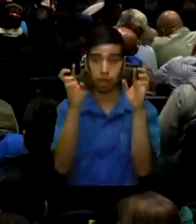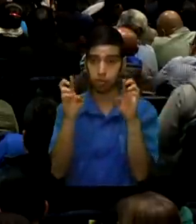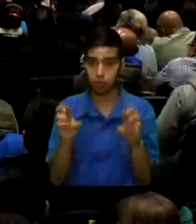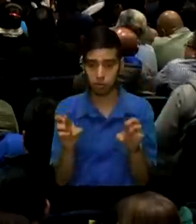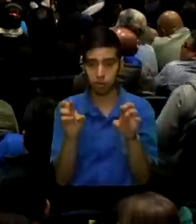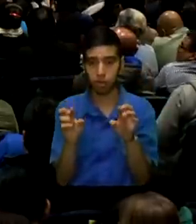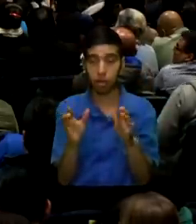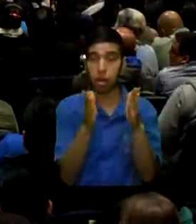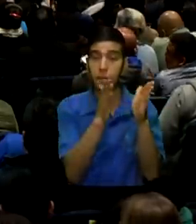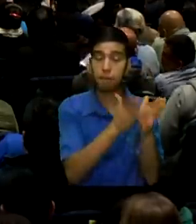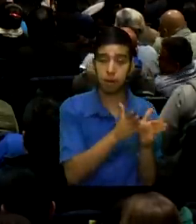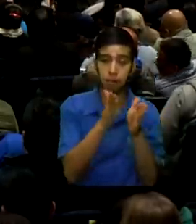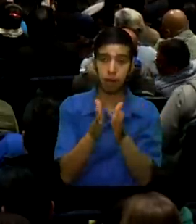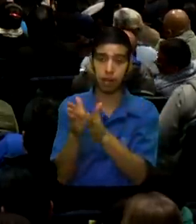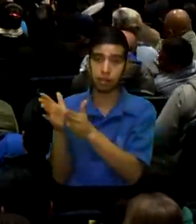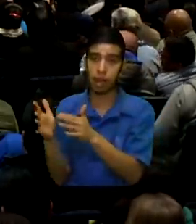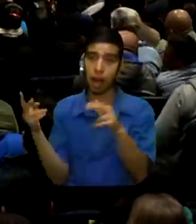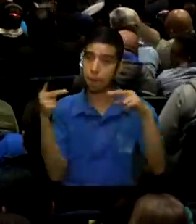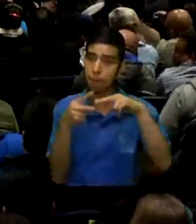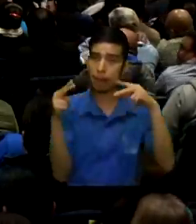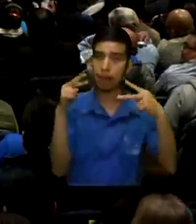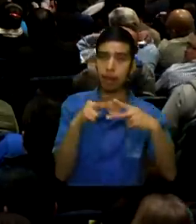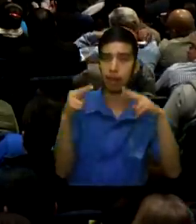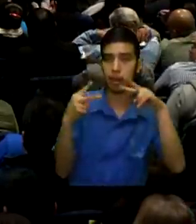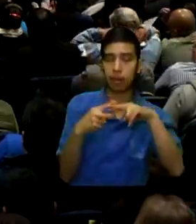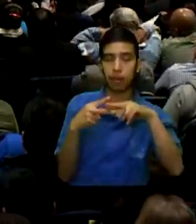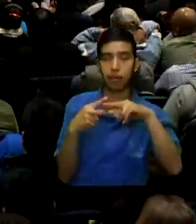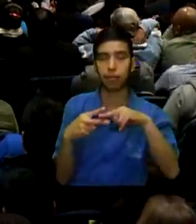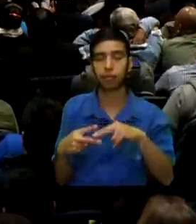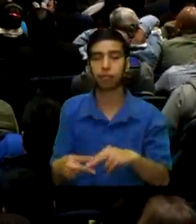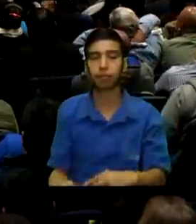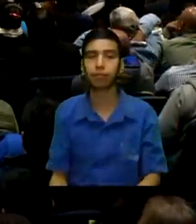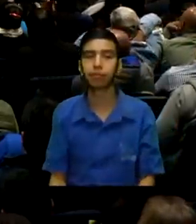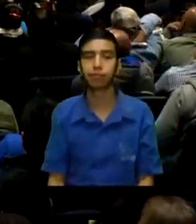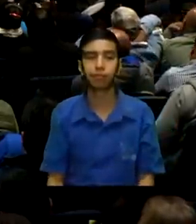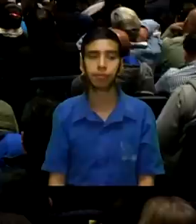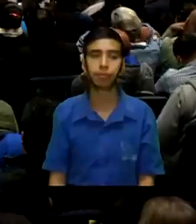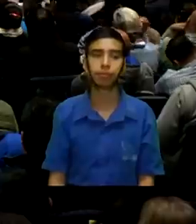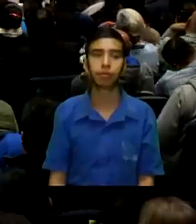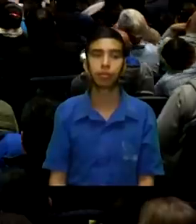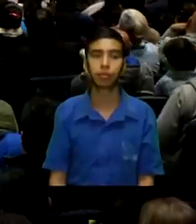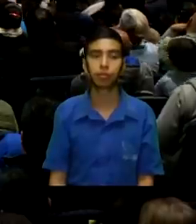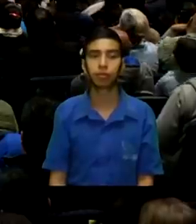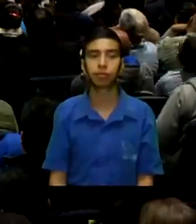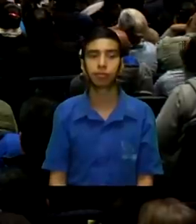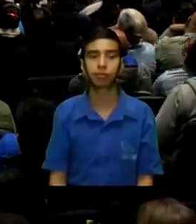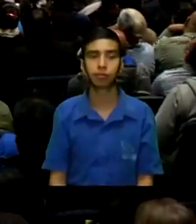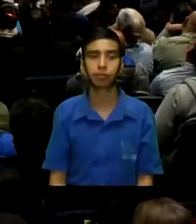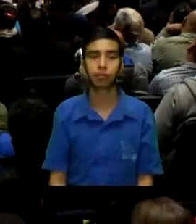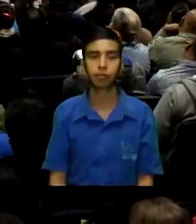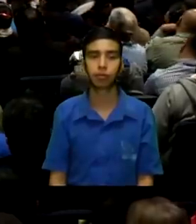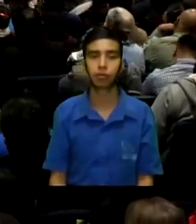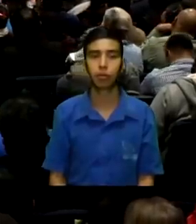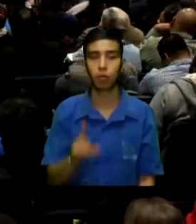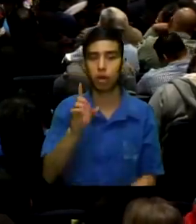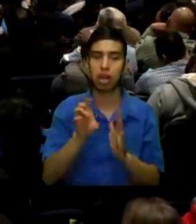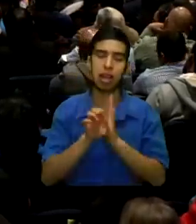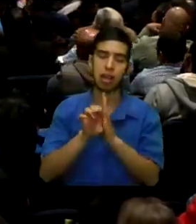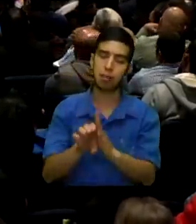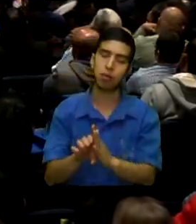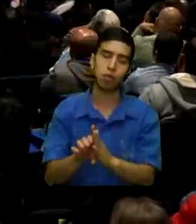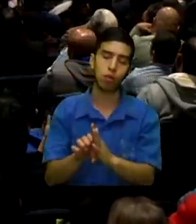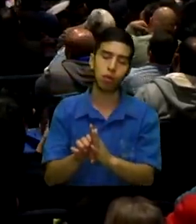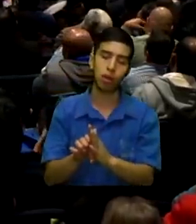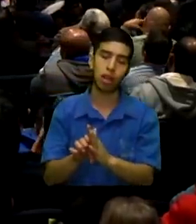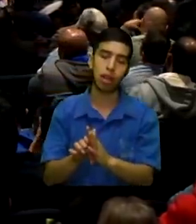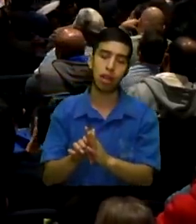pero es que yo no voté por la guerra. No importa que haya votado o no. Ahí agarran a los que tienen que agarrar y cuando sienten que están en el campo